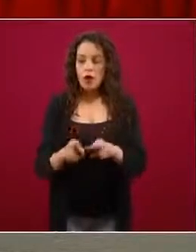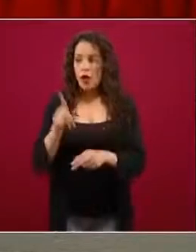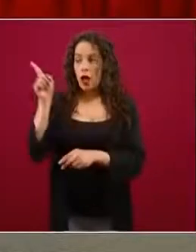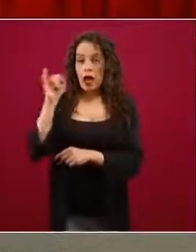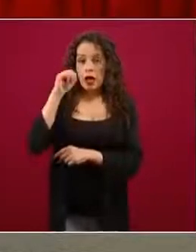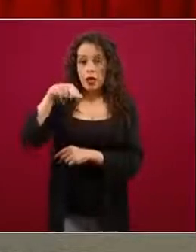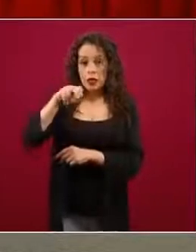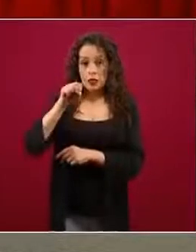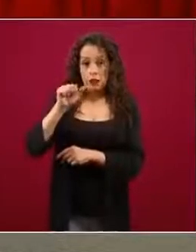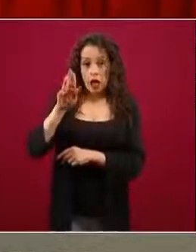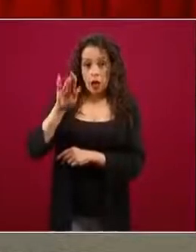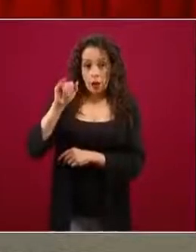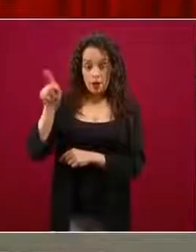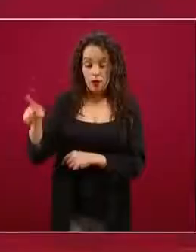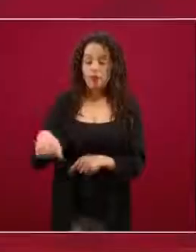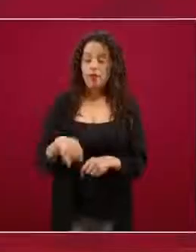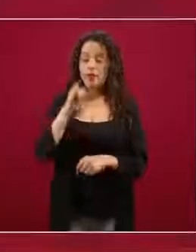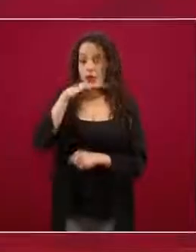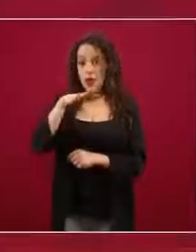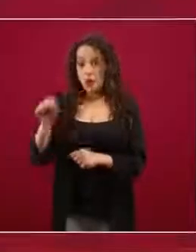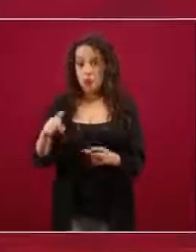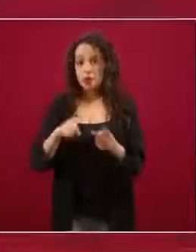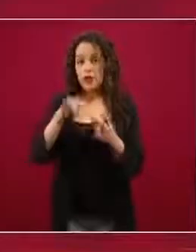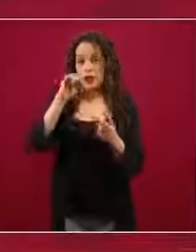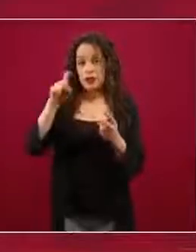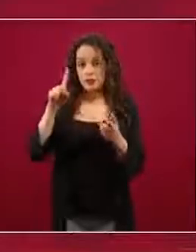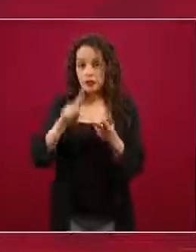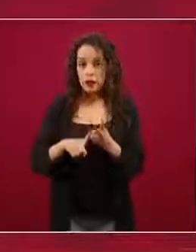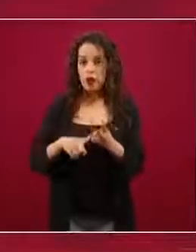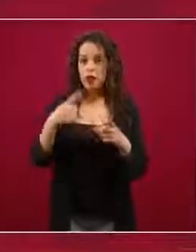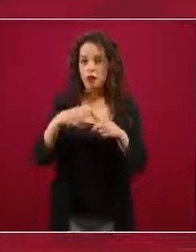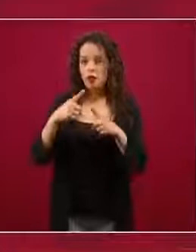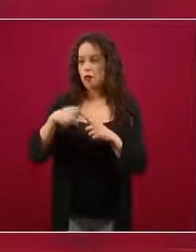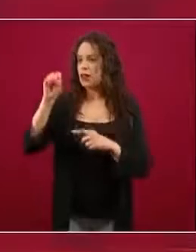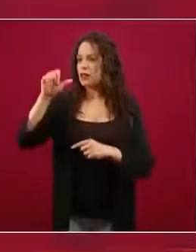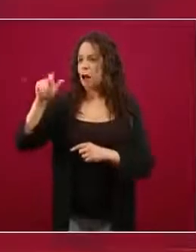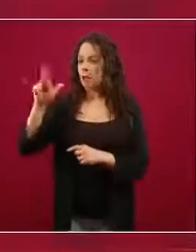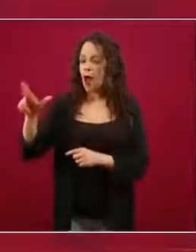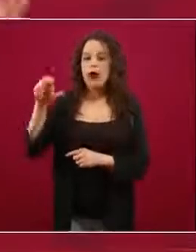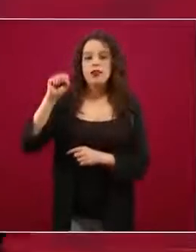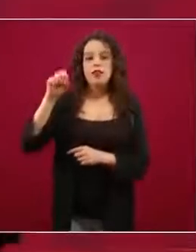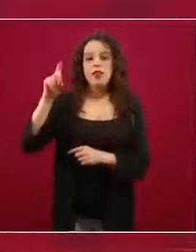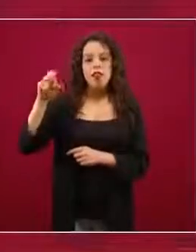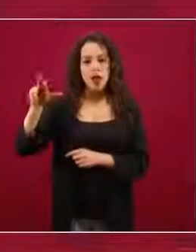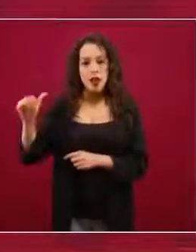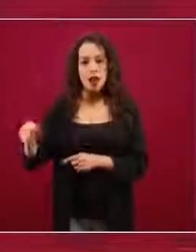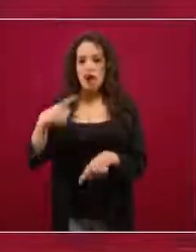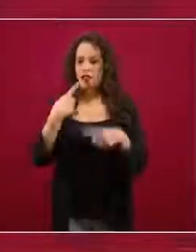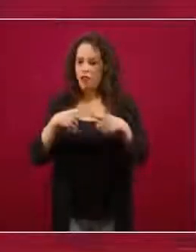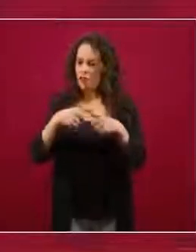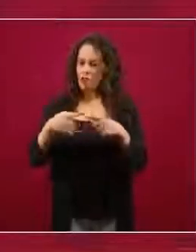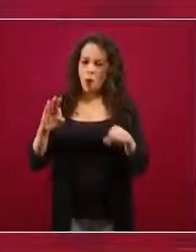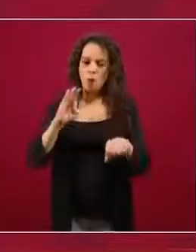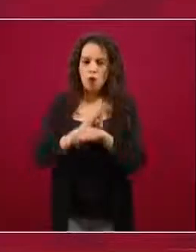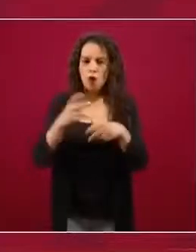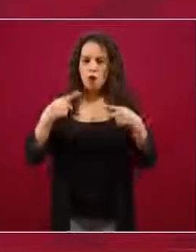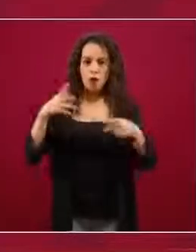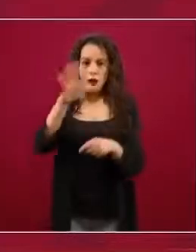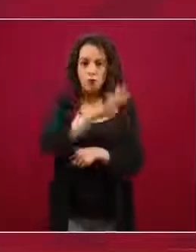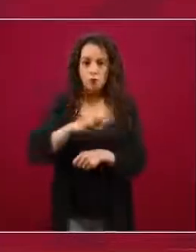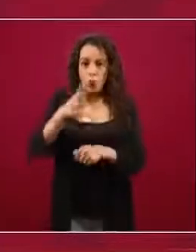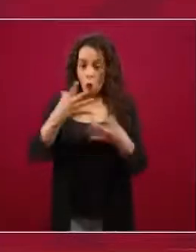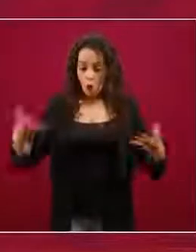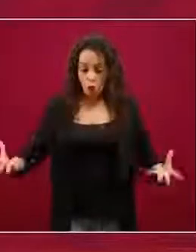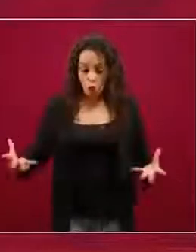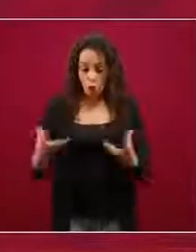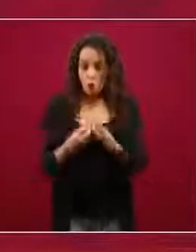Mexicano del Seguro Social, el ISSSTE, las Fuerzas Armadas, la Coordinación General de Protección Civil, todos conformamos el Comando COVID y